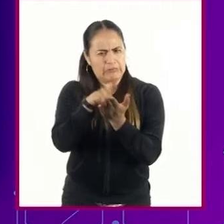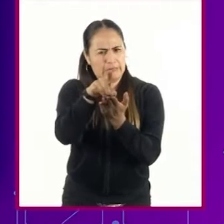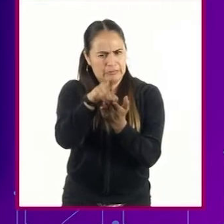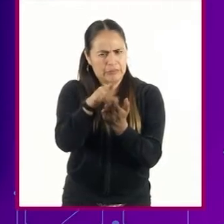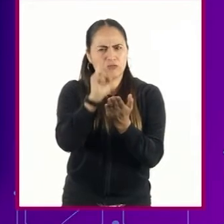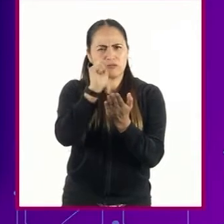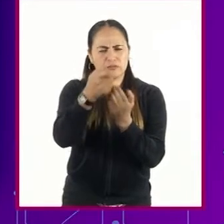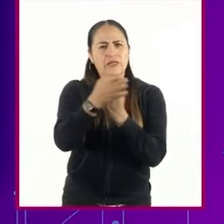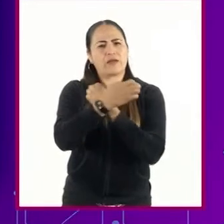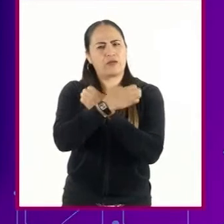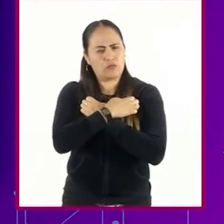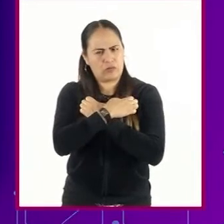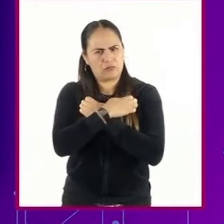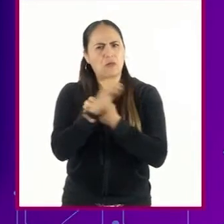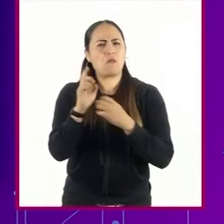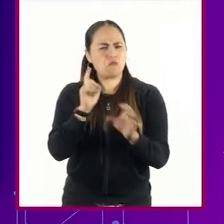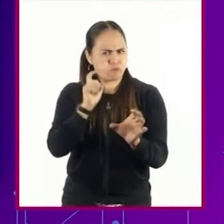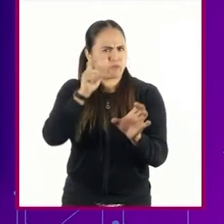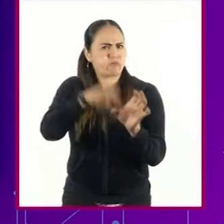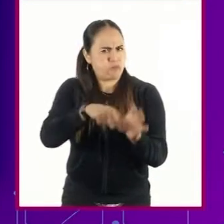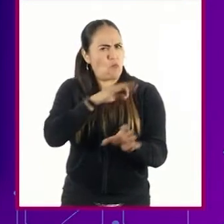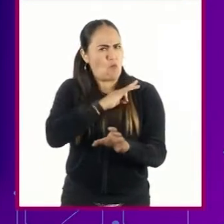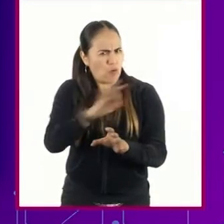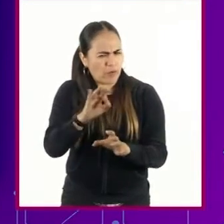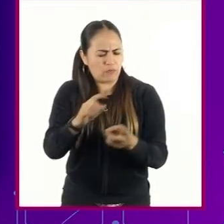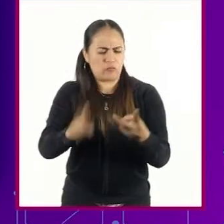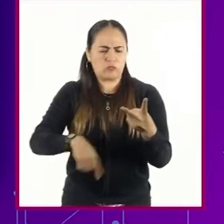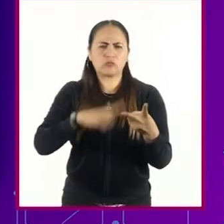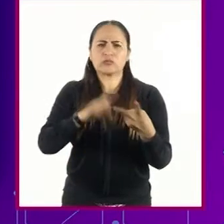a la educación, a la salud,